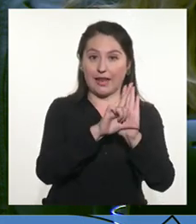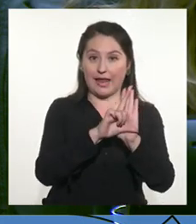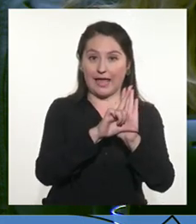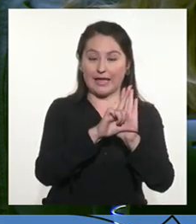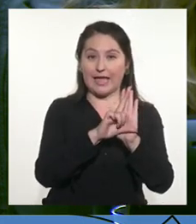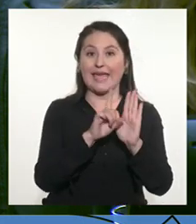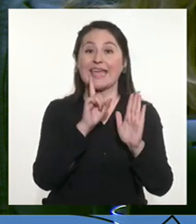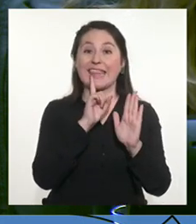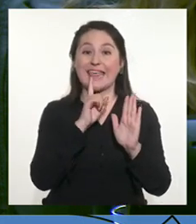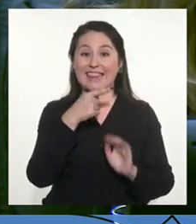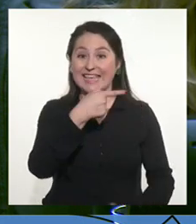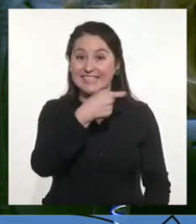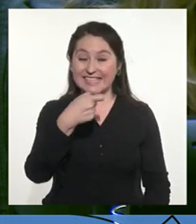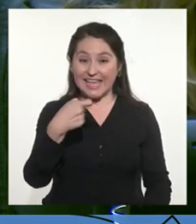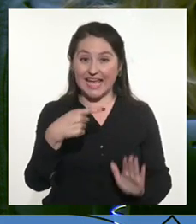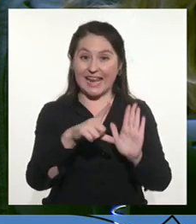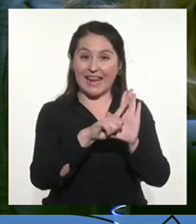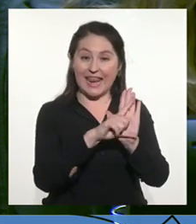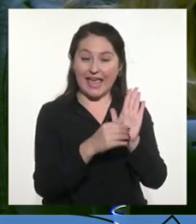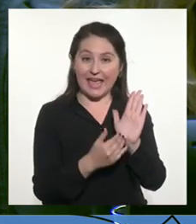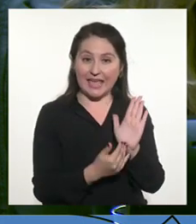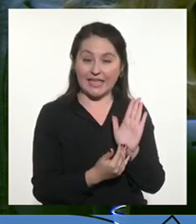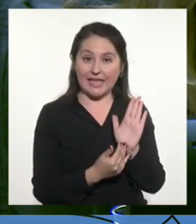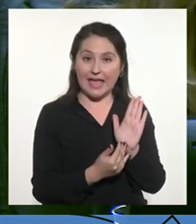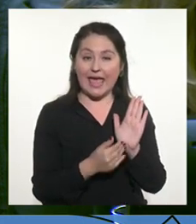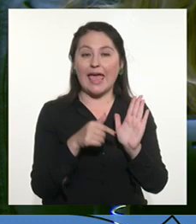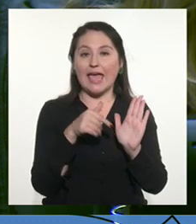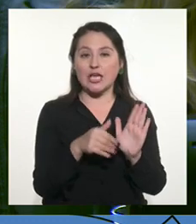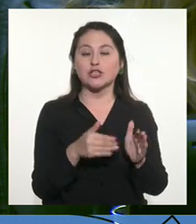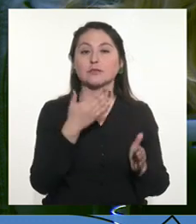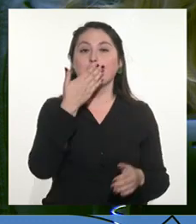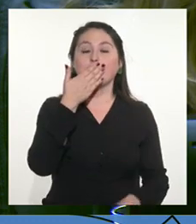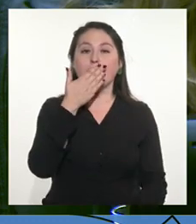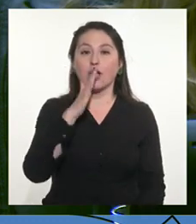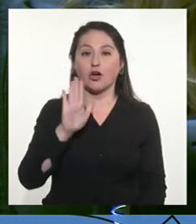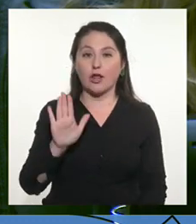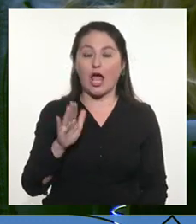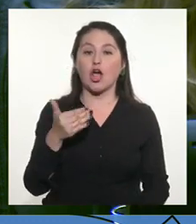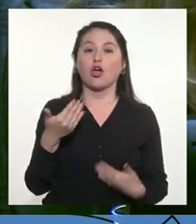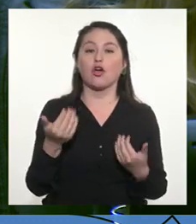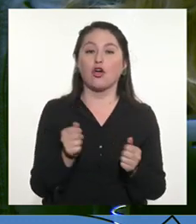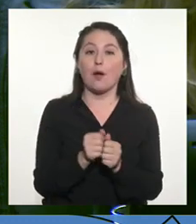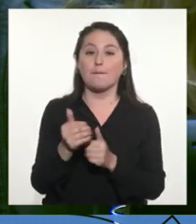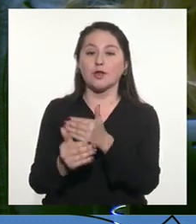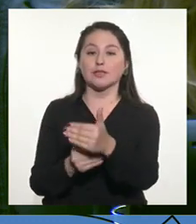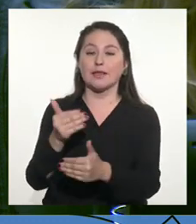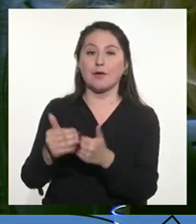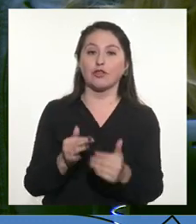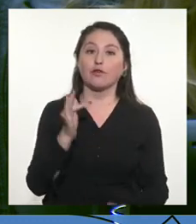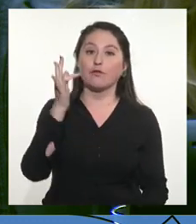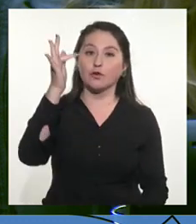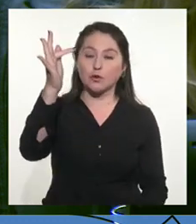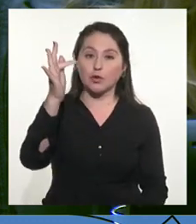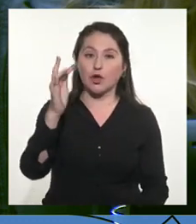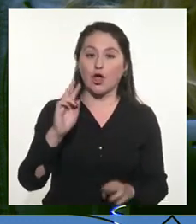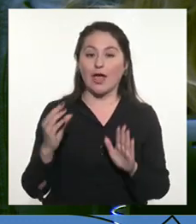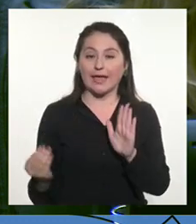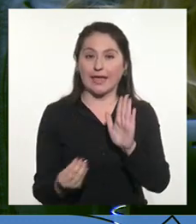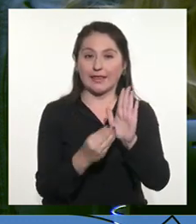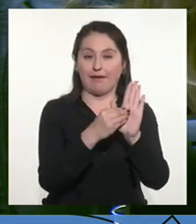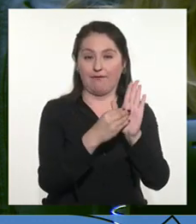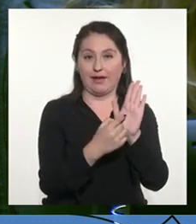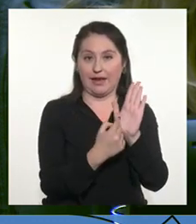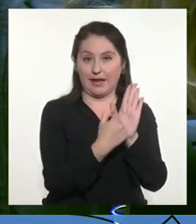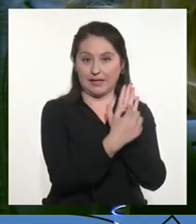va a ser sustancialmente mejorada con el procedimiento futuro que establece este